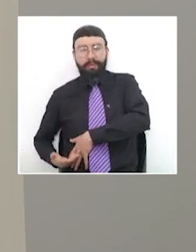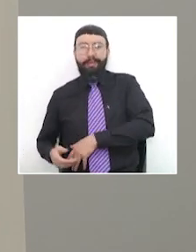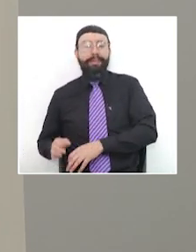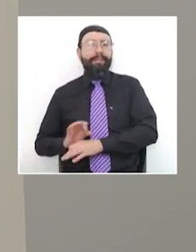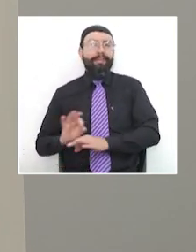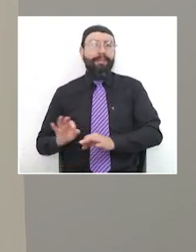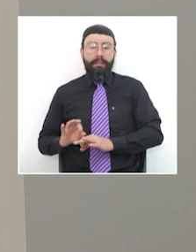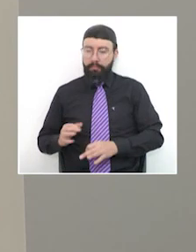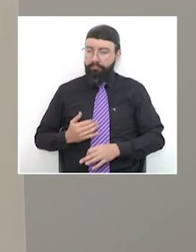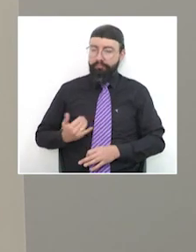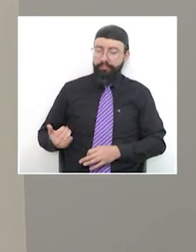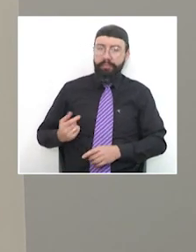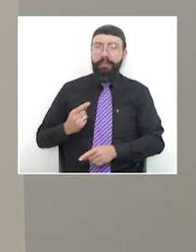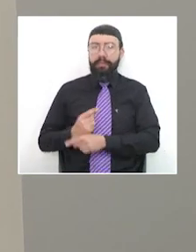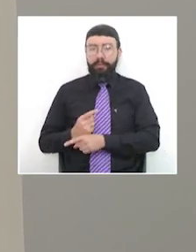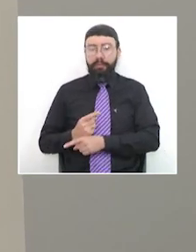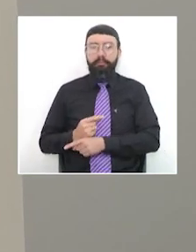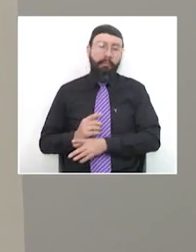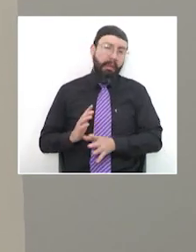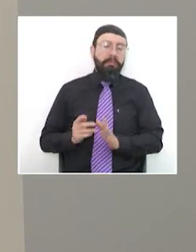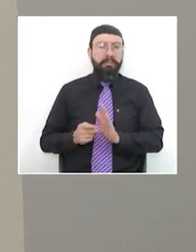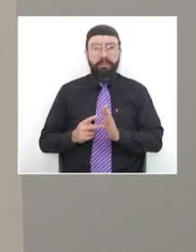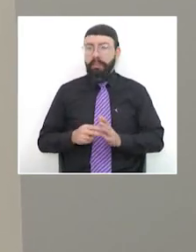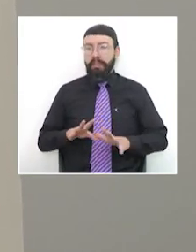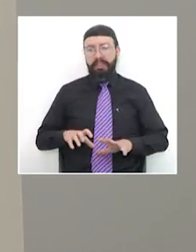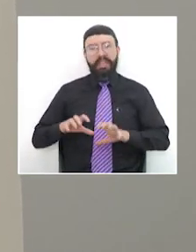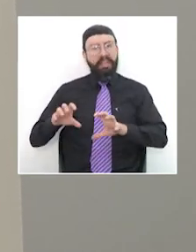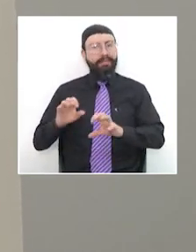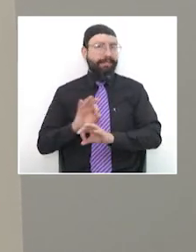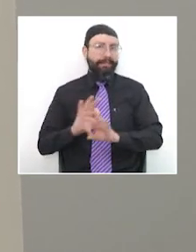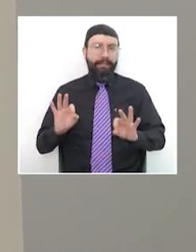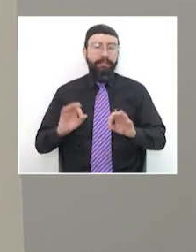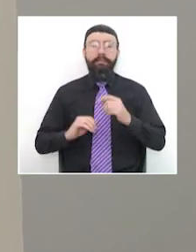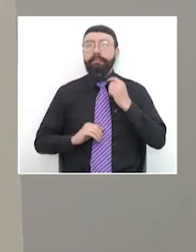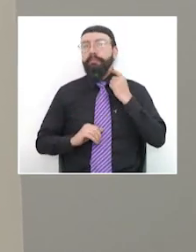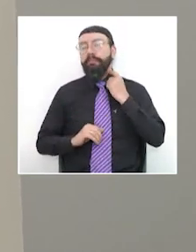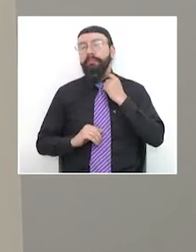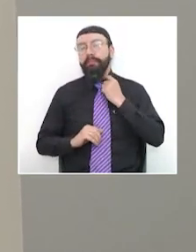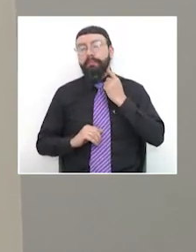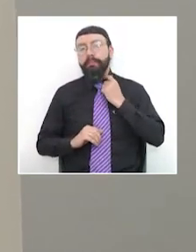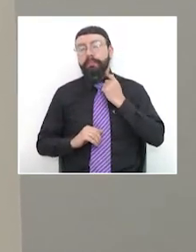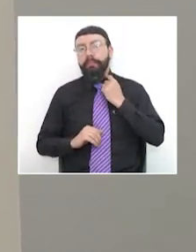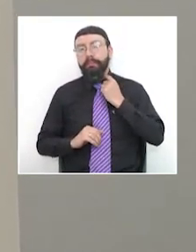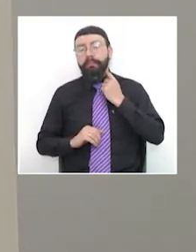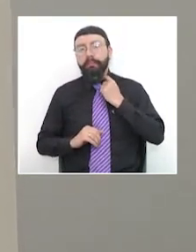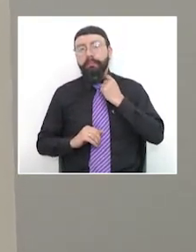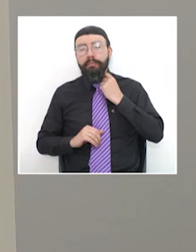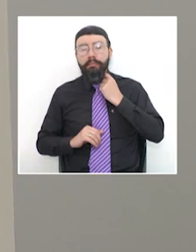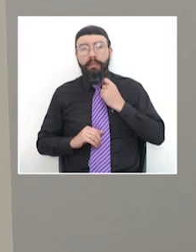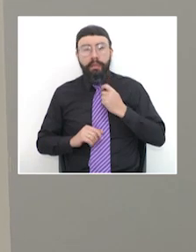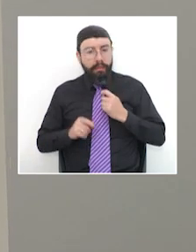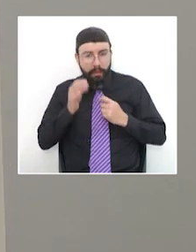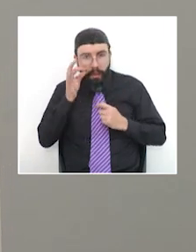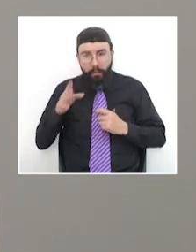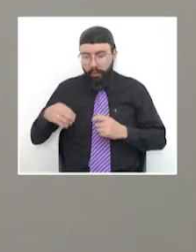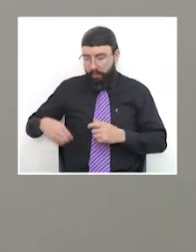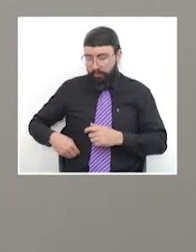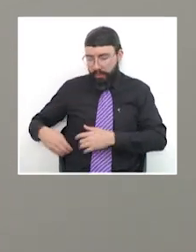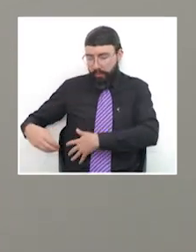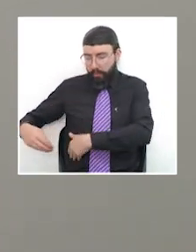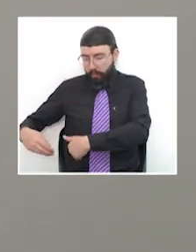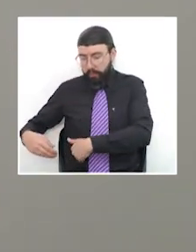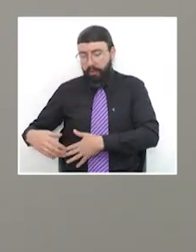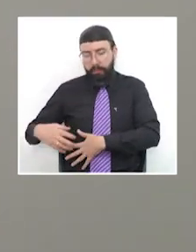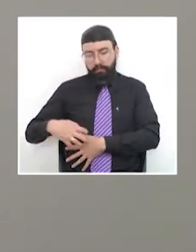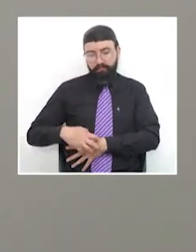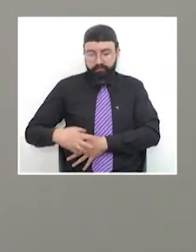de vasos de vascularización. Eso para nosotros es una tranquilidad, porque si hubiera vascularización en